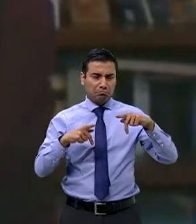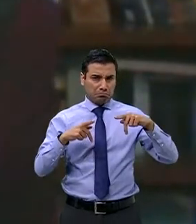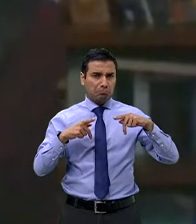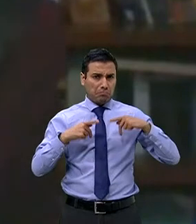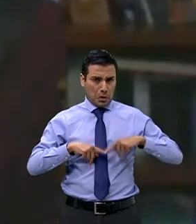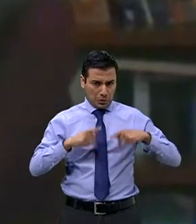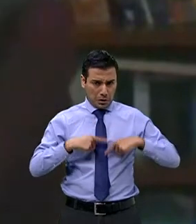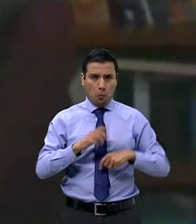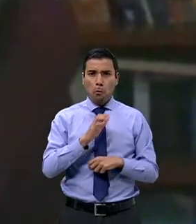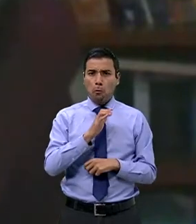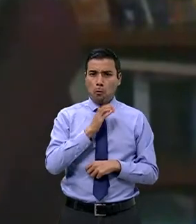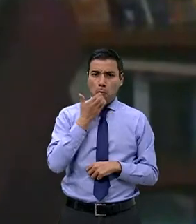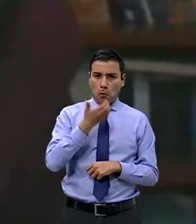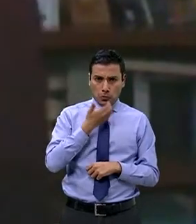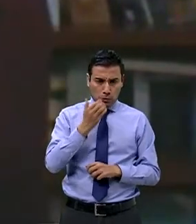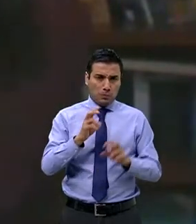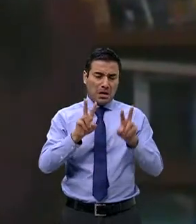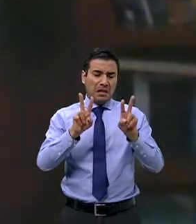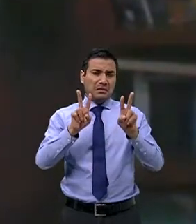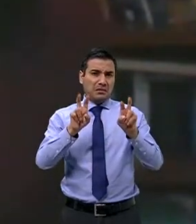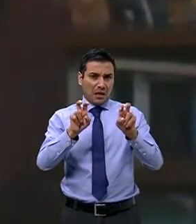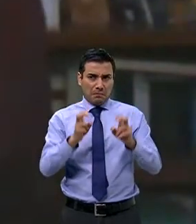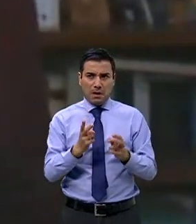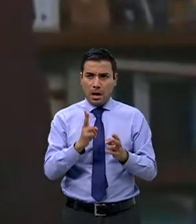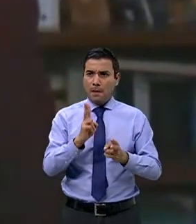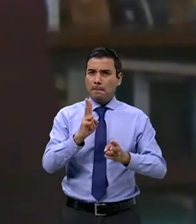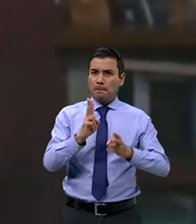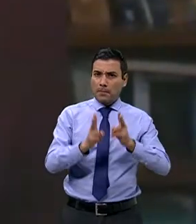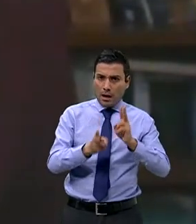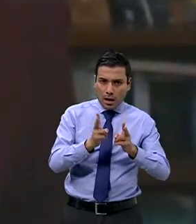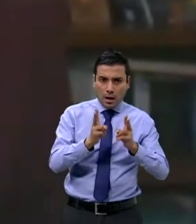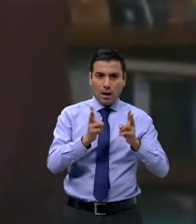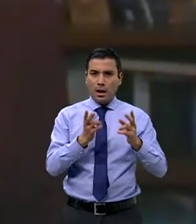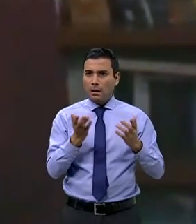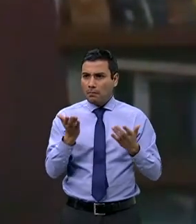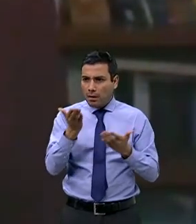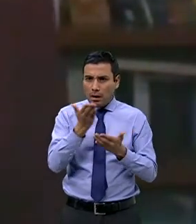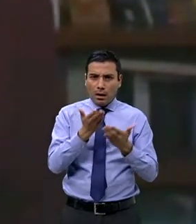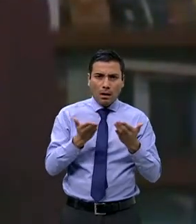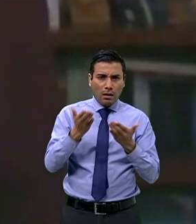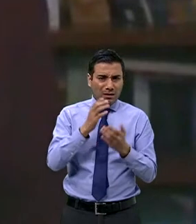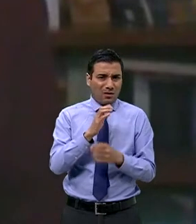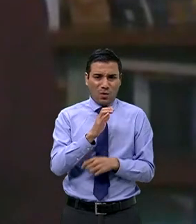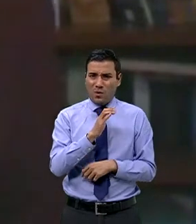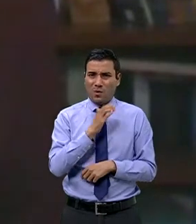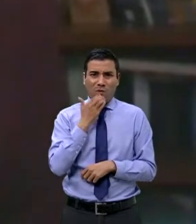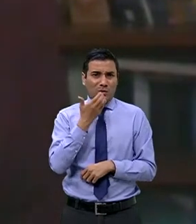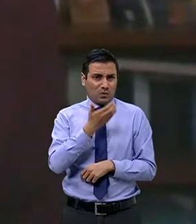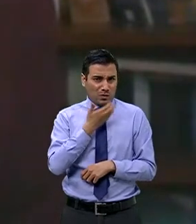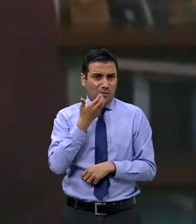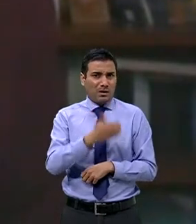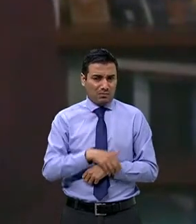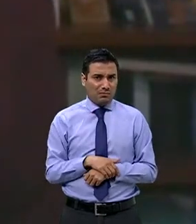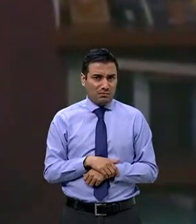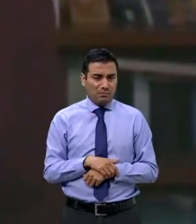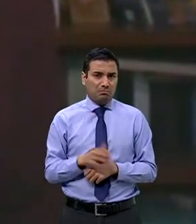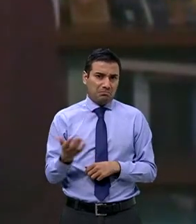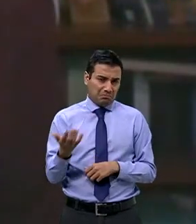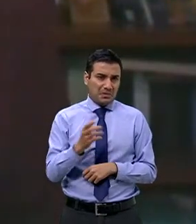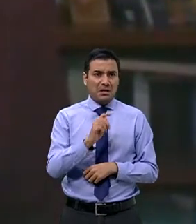se discutió en la conversación pública no sólo por este los medios de